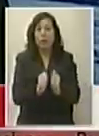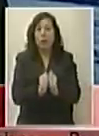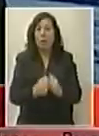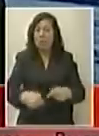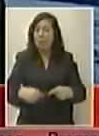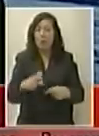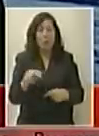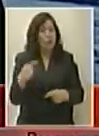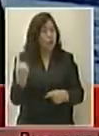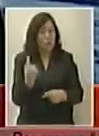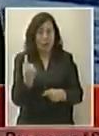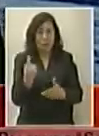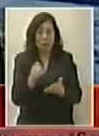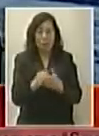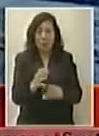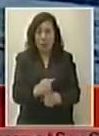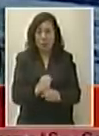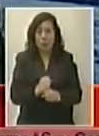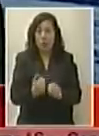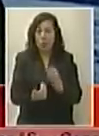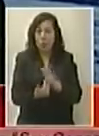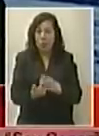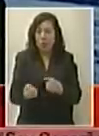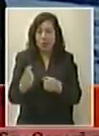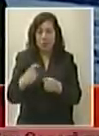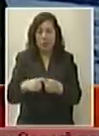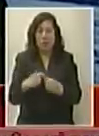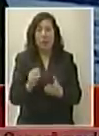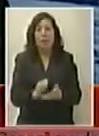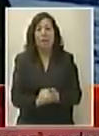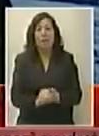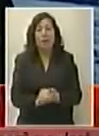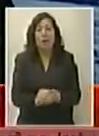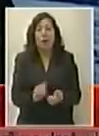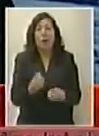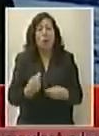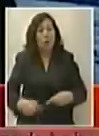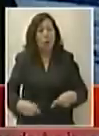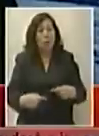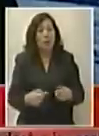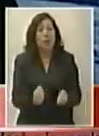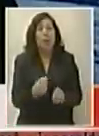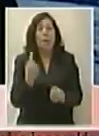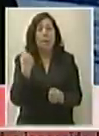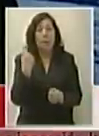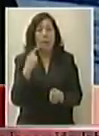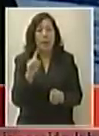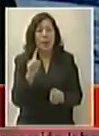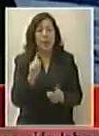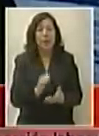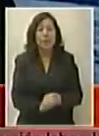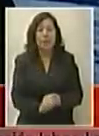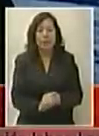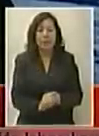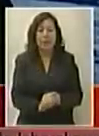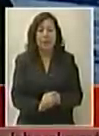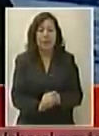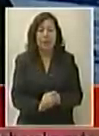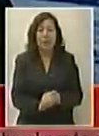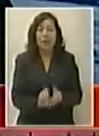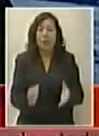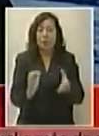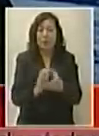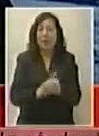compitan no solamente para captar los nuevos afiliados sino compitan para que las